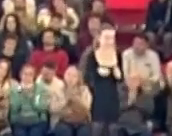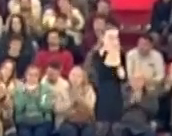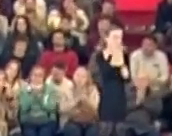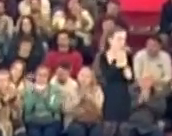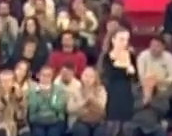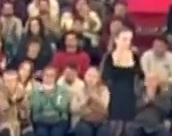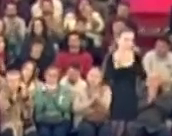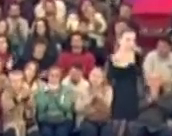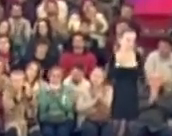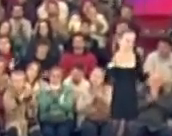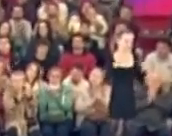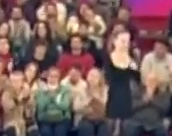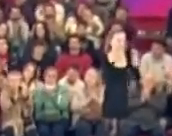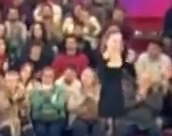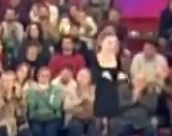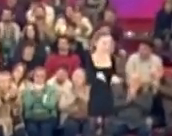aprobado...